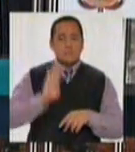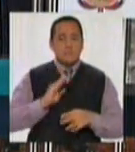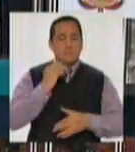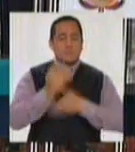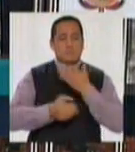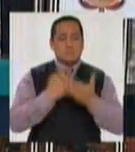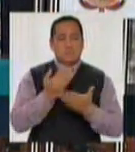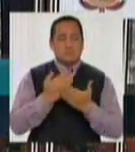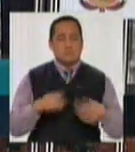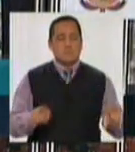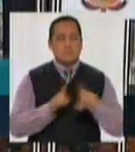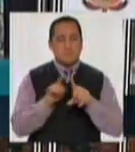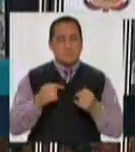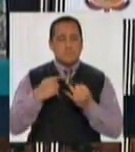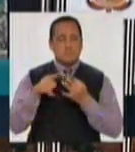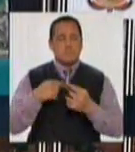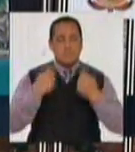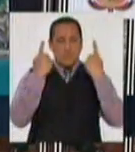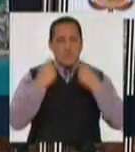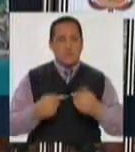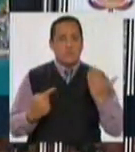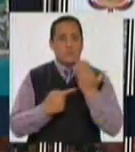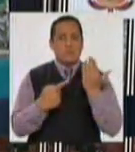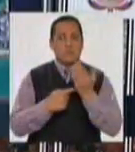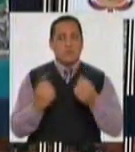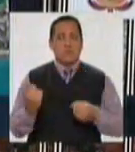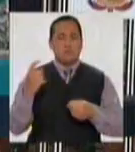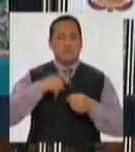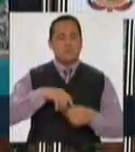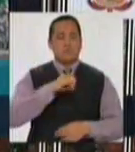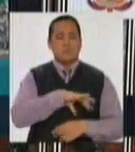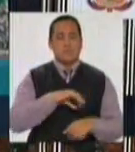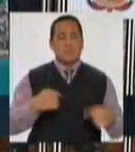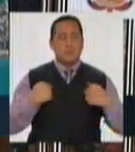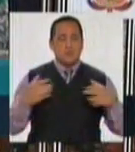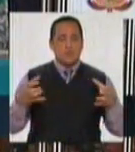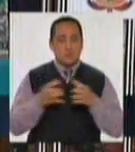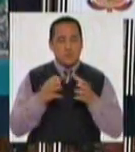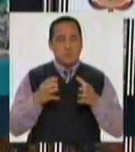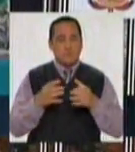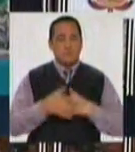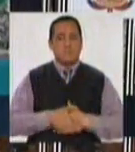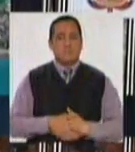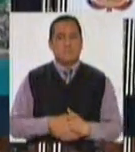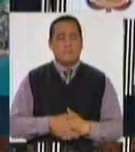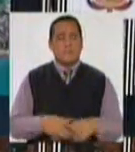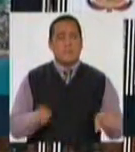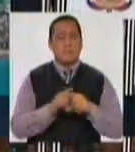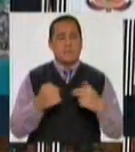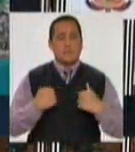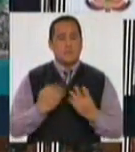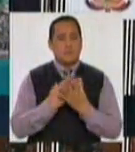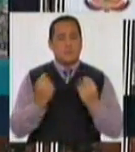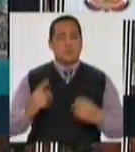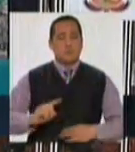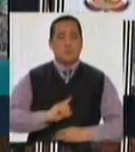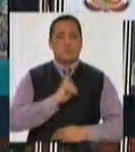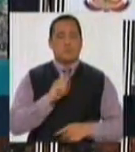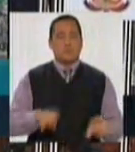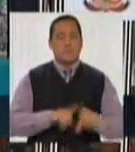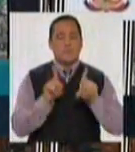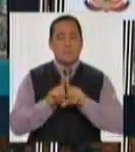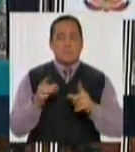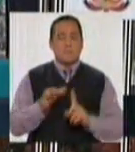desarrolló, de hecho, las tecnologías en el área de inclusión social y nosotros nos tenemos mucho orgullo de ello,